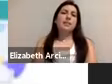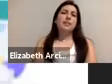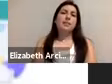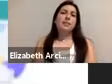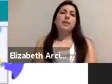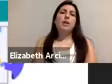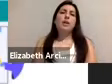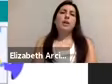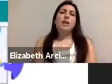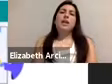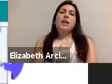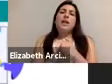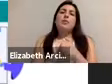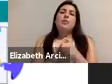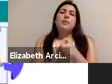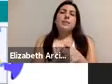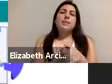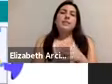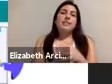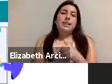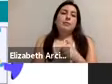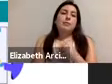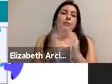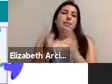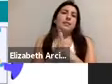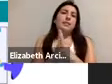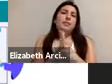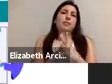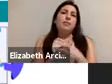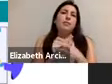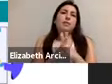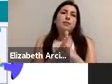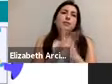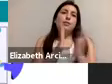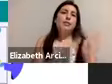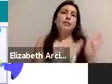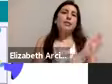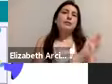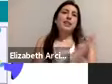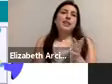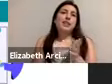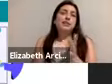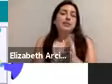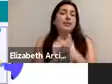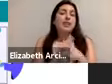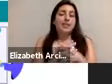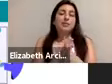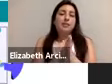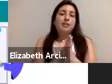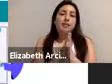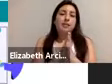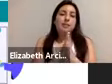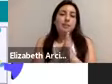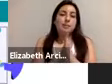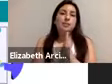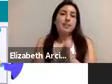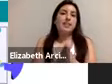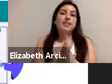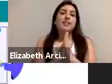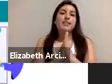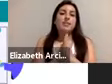el tiempo. Muchas veces creemos que por ser pacientes neurológicos no van a ser pediátricos, y hay